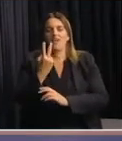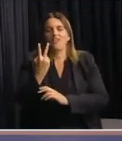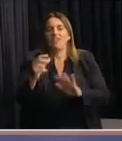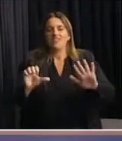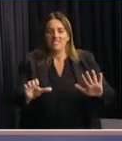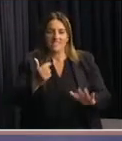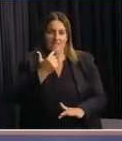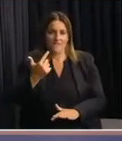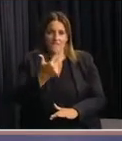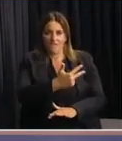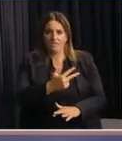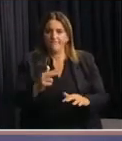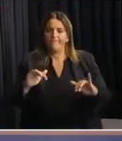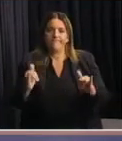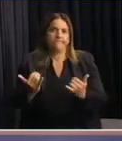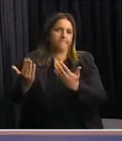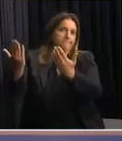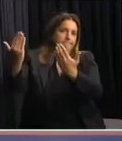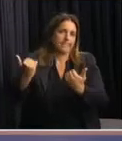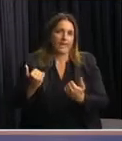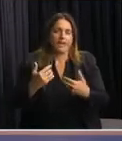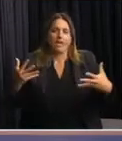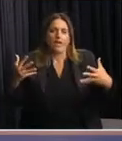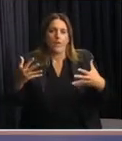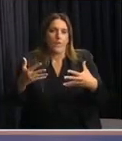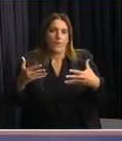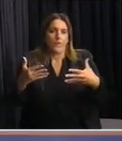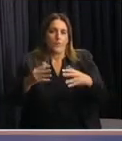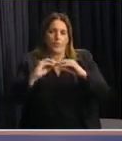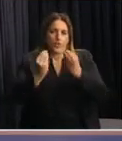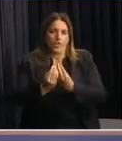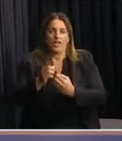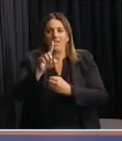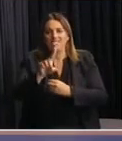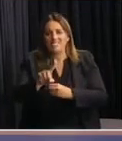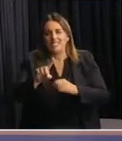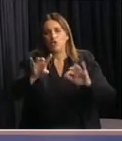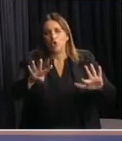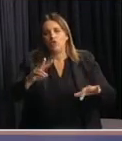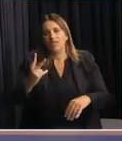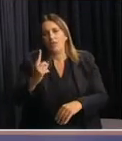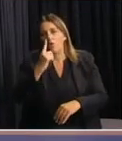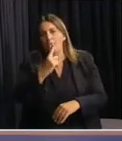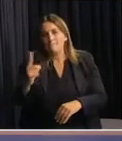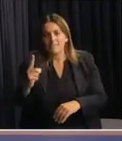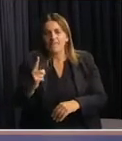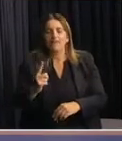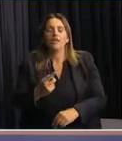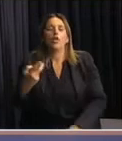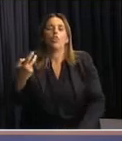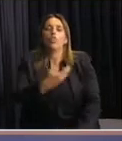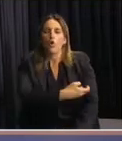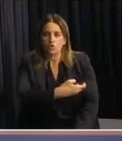26, va a estar llegando un embarque de 192.000 dosis de la